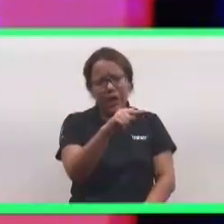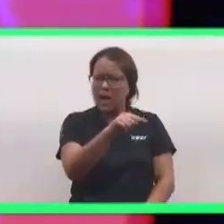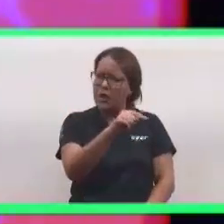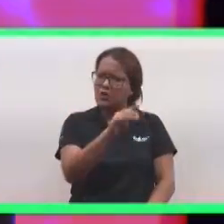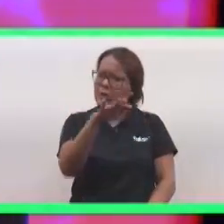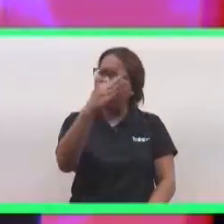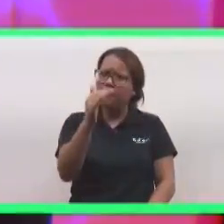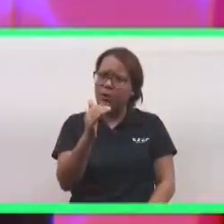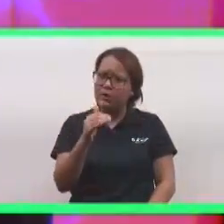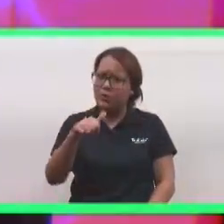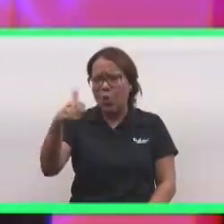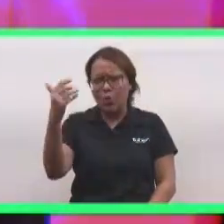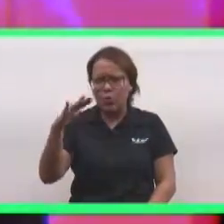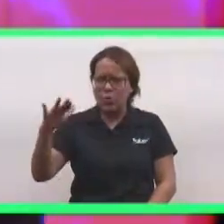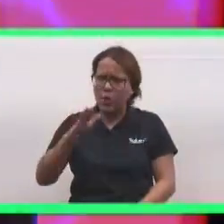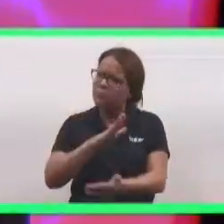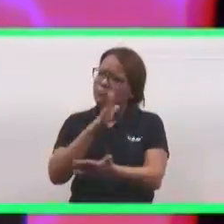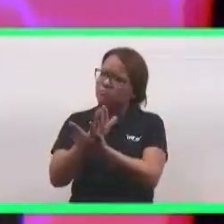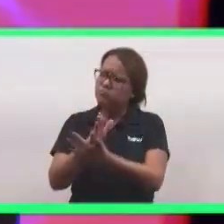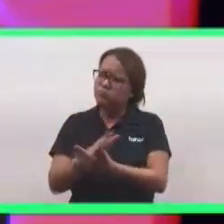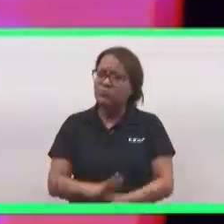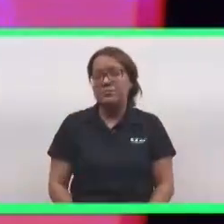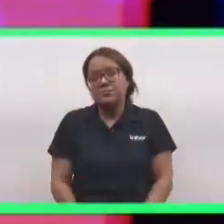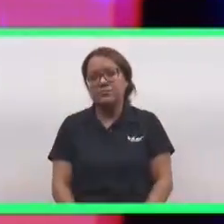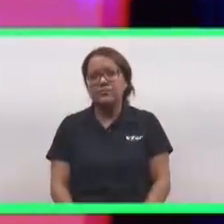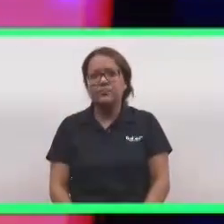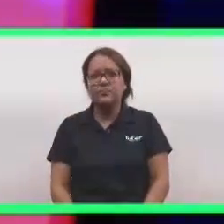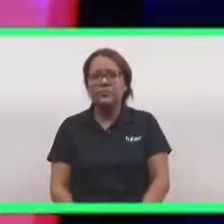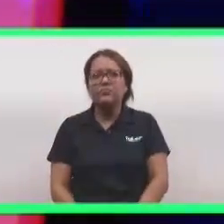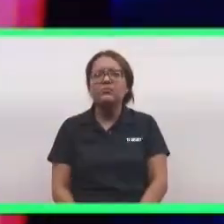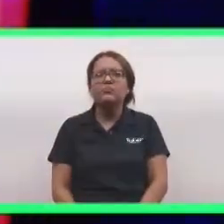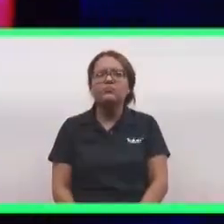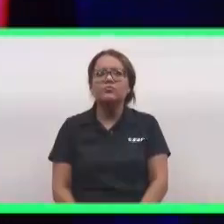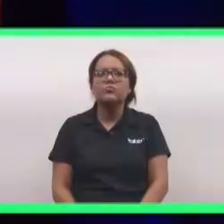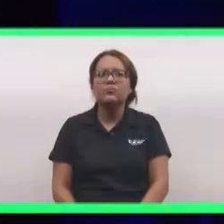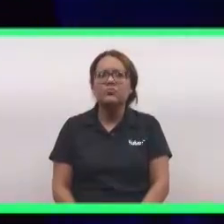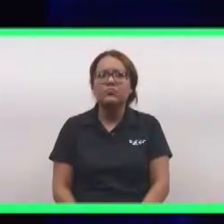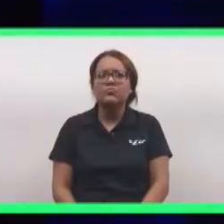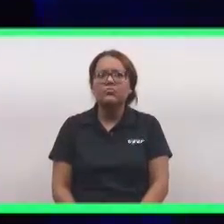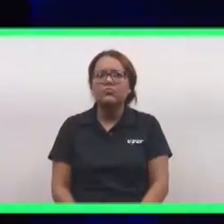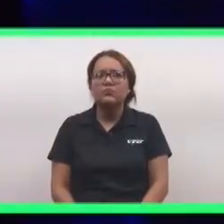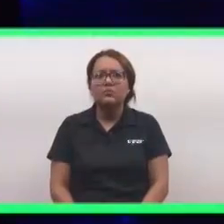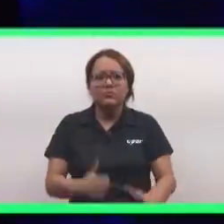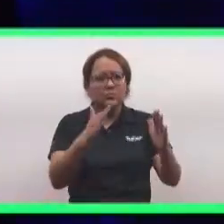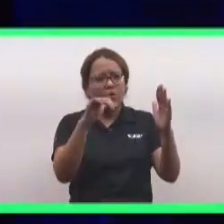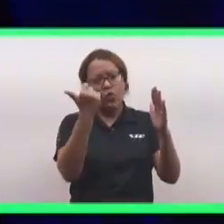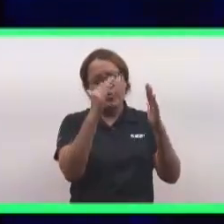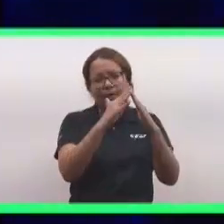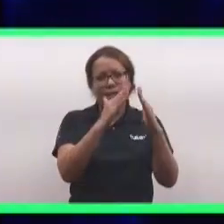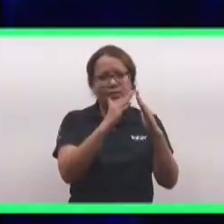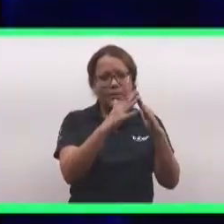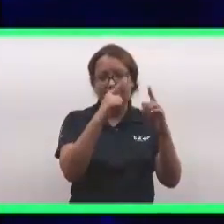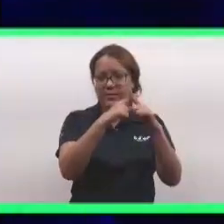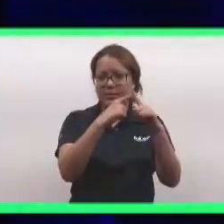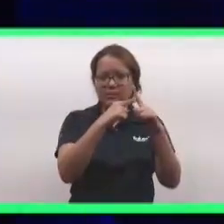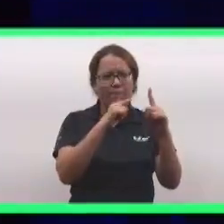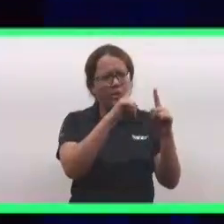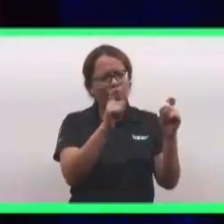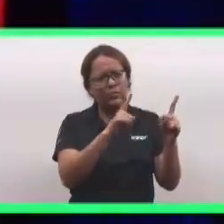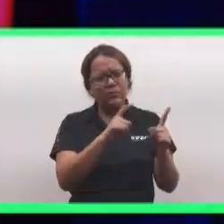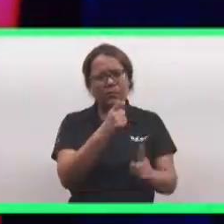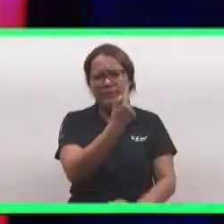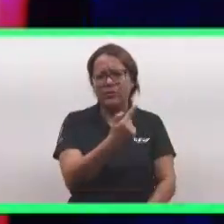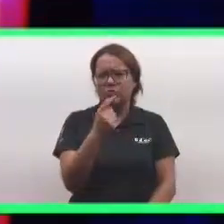lado. Gloria, ese es el rol de esta iglesia. Y le hago un reto: pregúntele a cualquier iglesia de la zona, o del Gran San Salvador, uy, voy más allá,